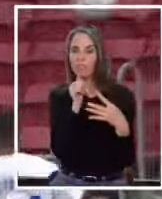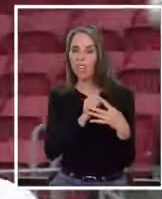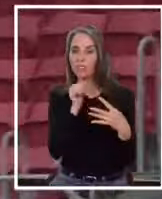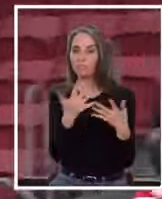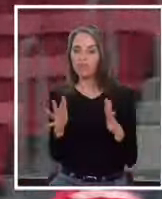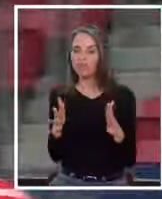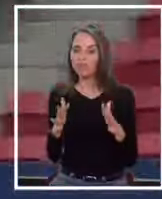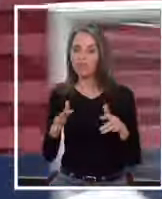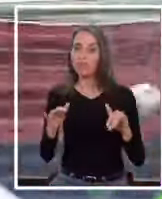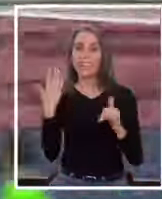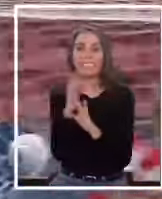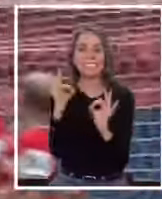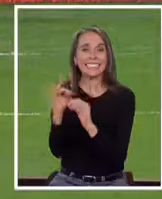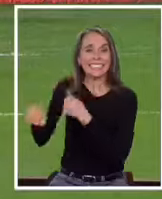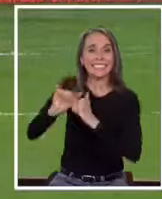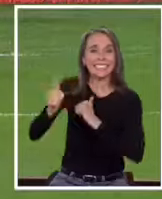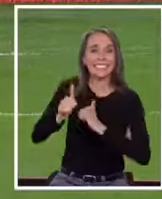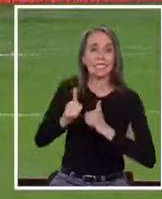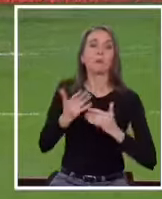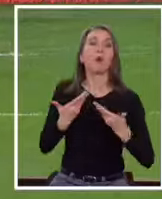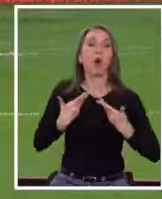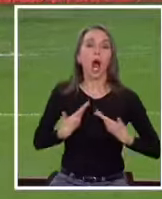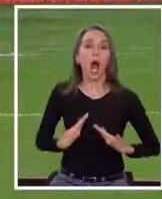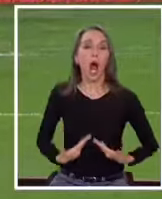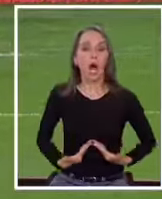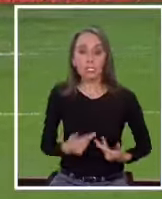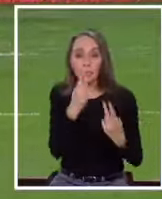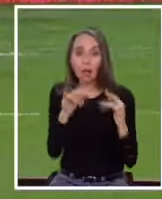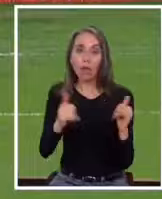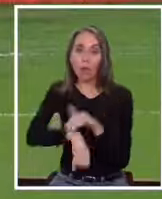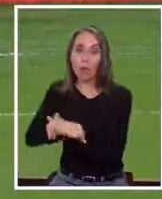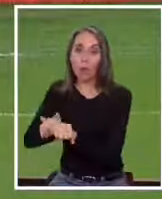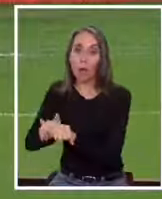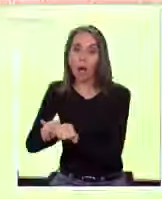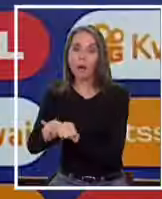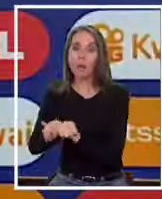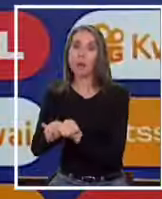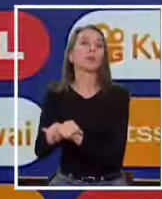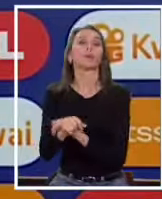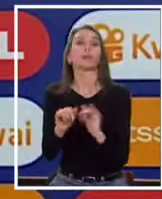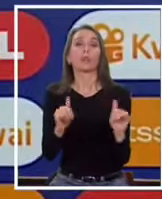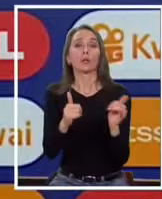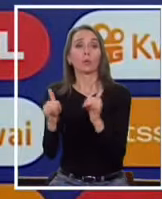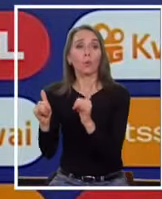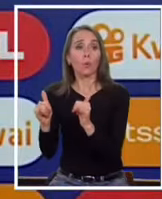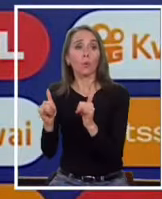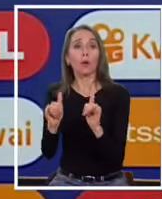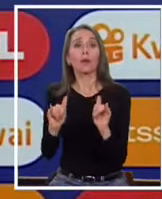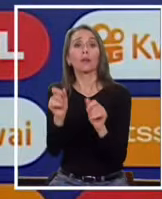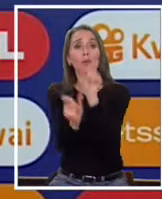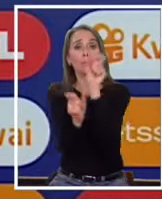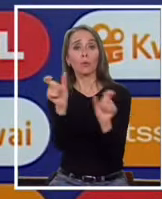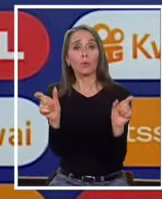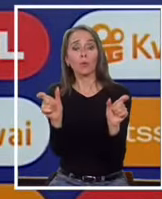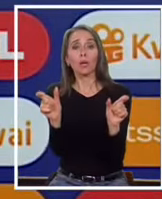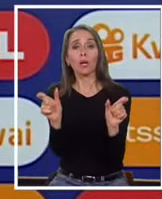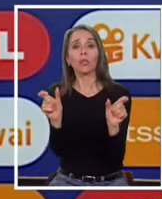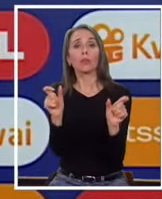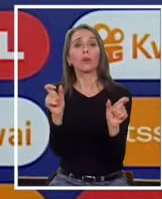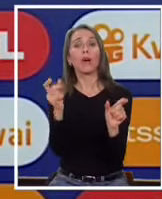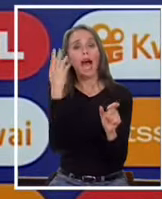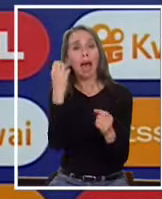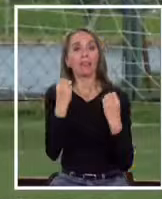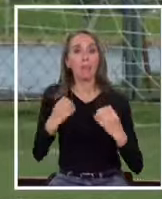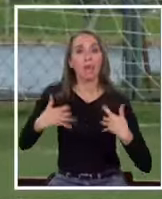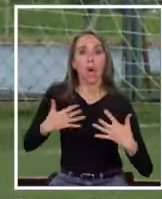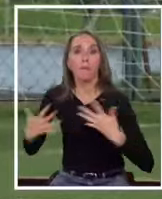equipo que venía invicto. Asomó el cansancio, lo que demuestra que hay un plantel corto. El equipo no se lo vio con la chispa